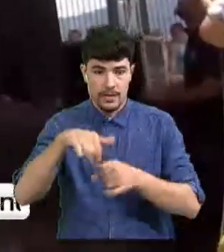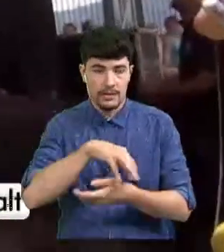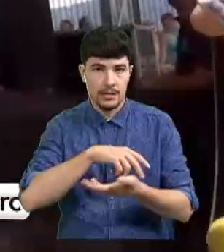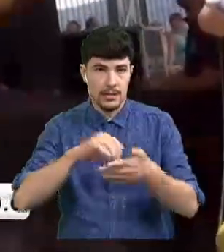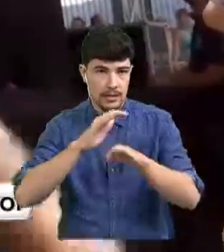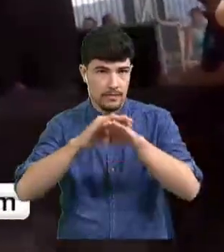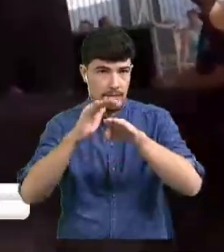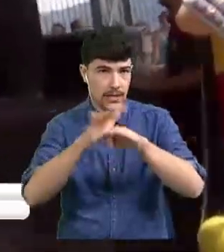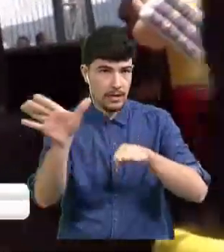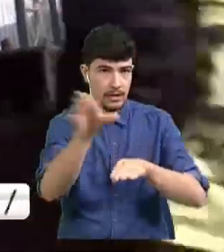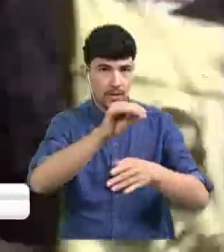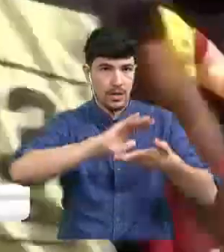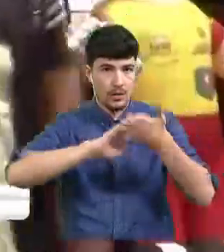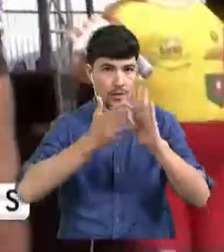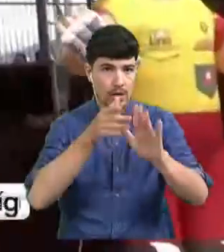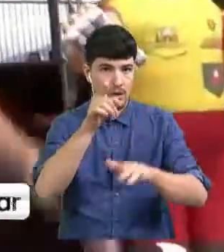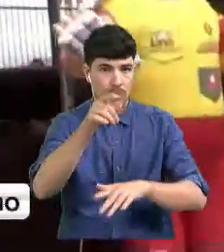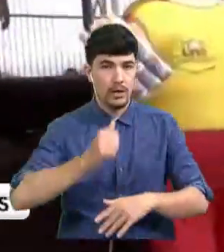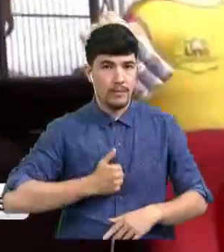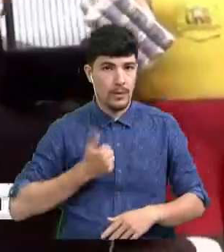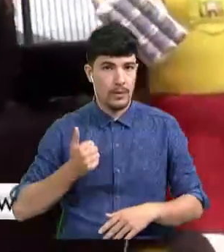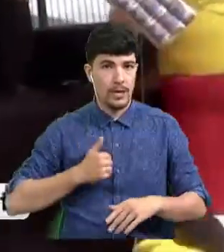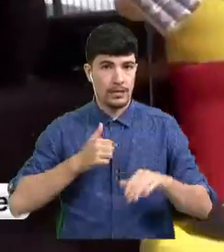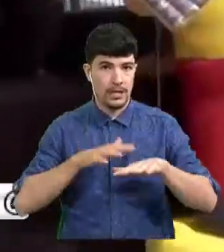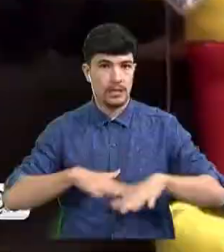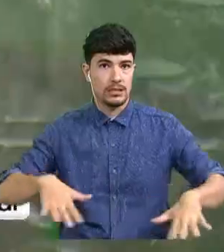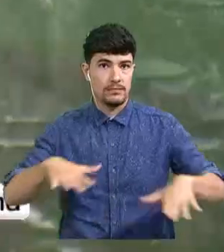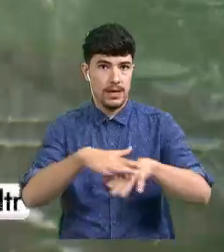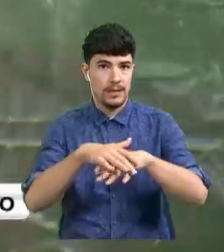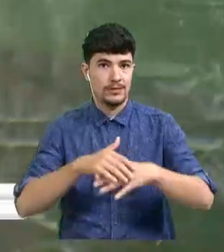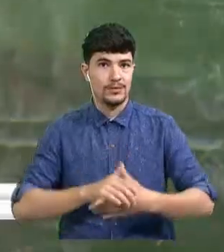para que todos los habitantes puedan aprovechar este tipo de espacios.